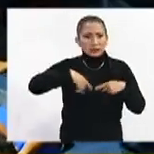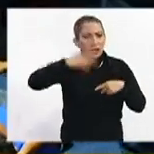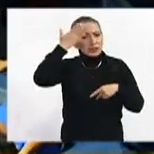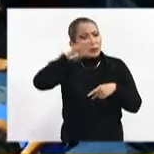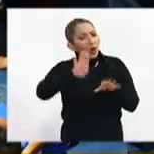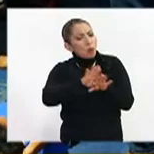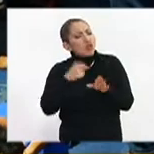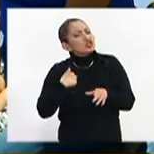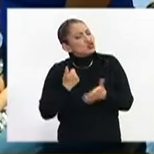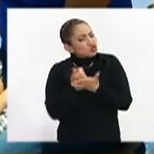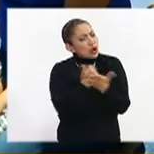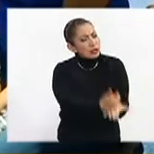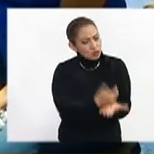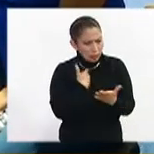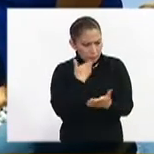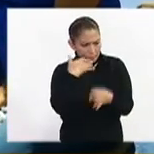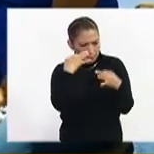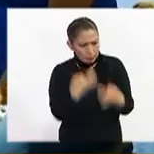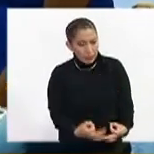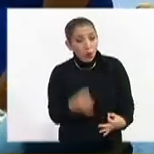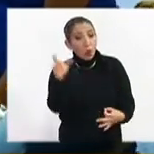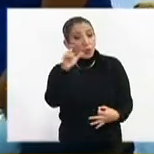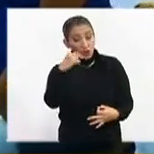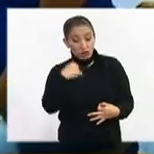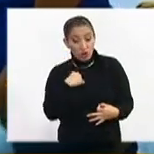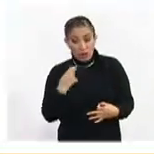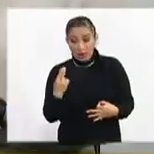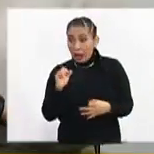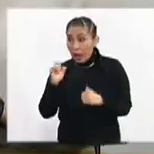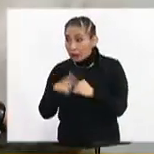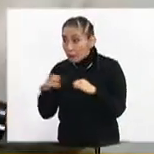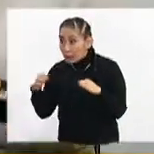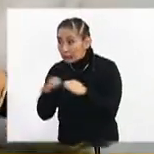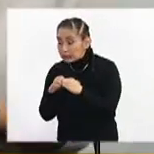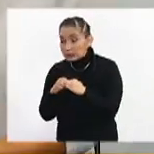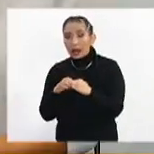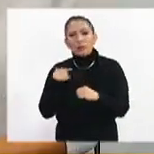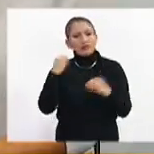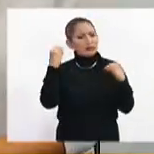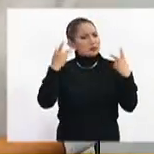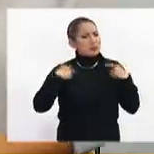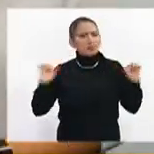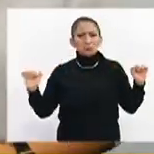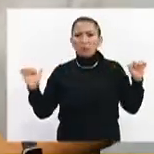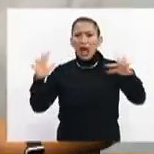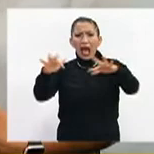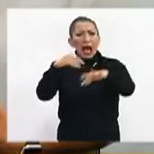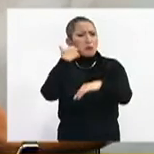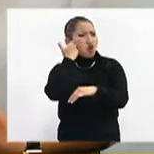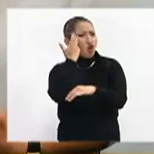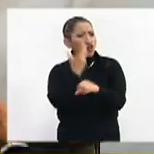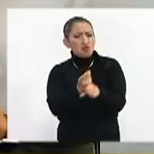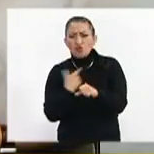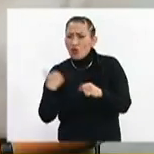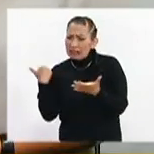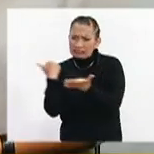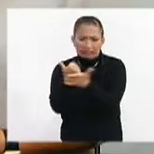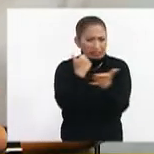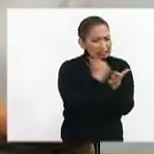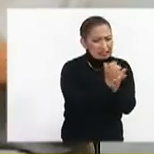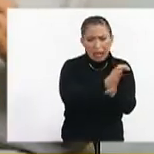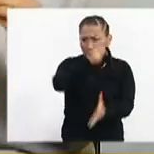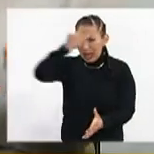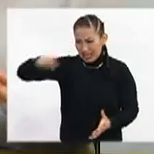saber cómo prestar ayuda de manera eficaz cuando más se necesita. Salieron miles de voluntarios, pero en la